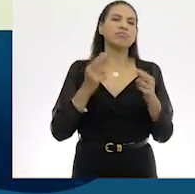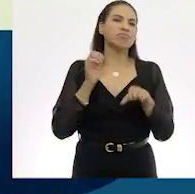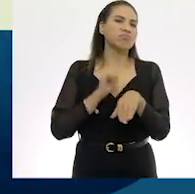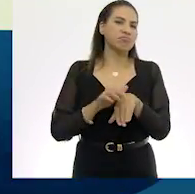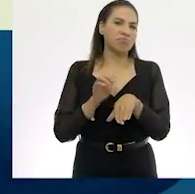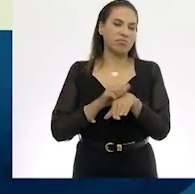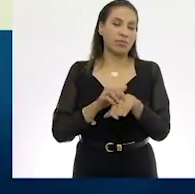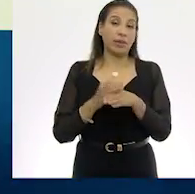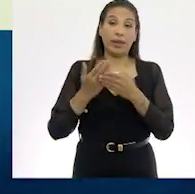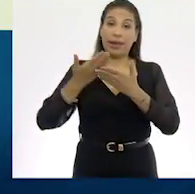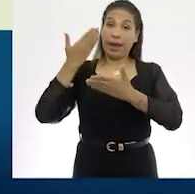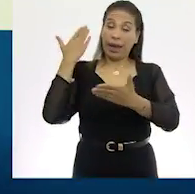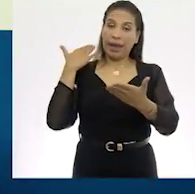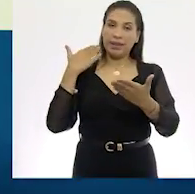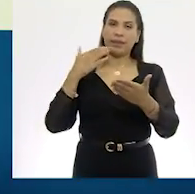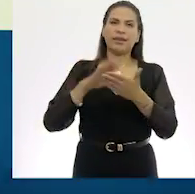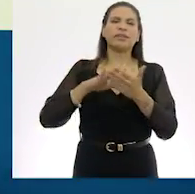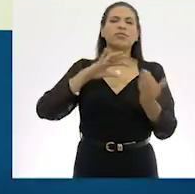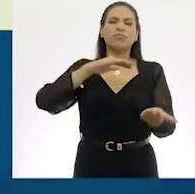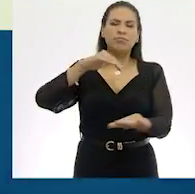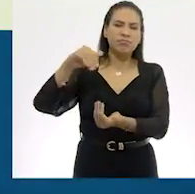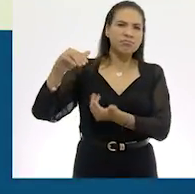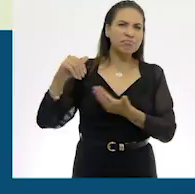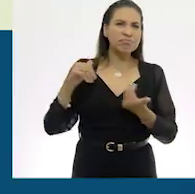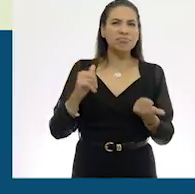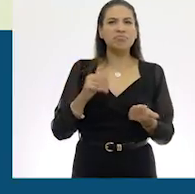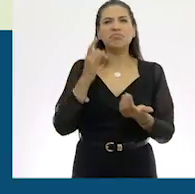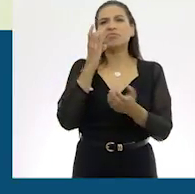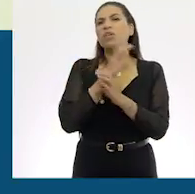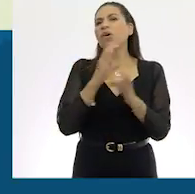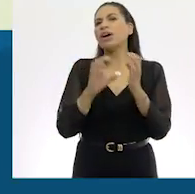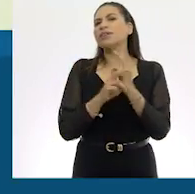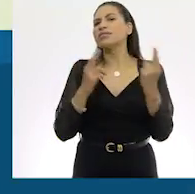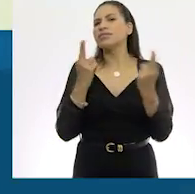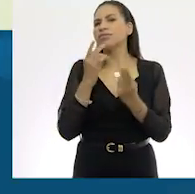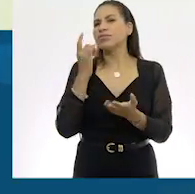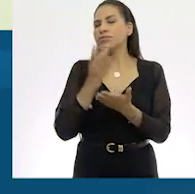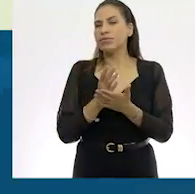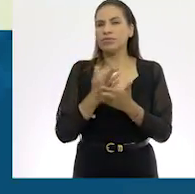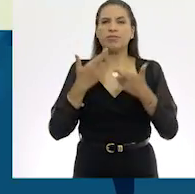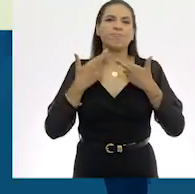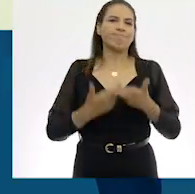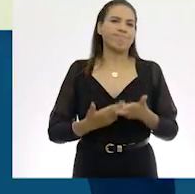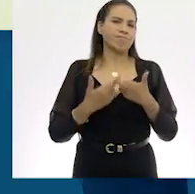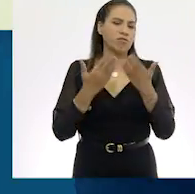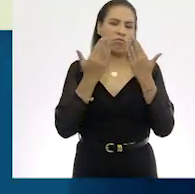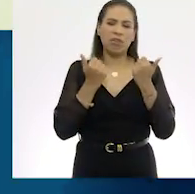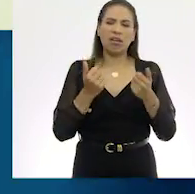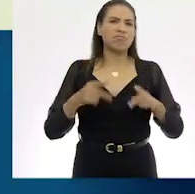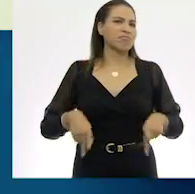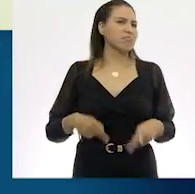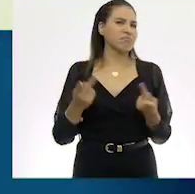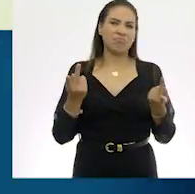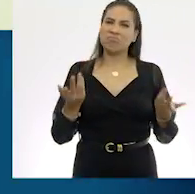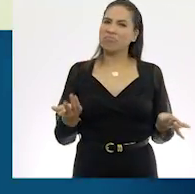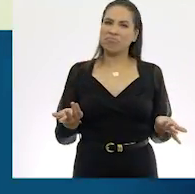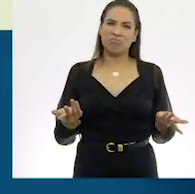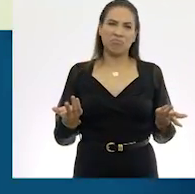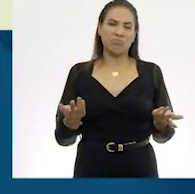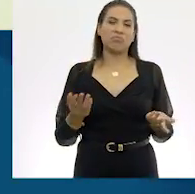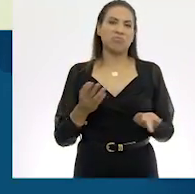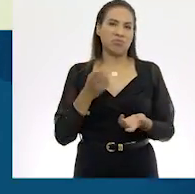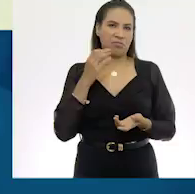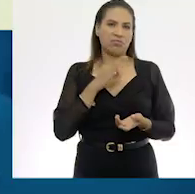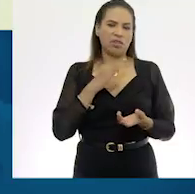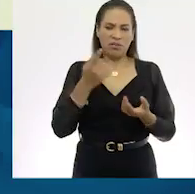números. Antes recolectaban solo lo que necesitaban. Sobraba nada para comerciar. No tenía